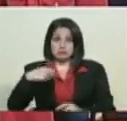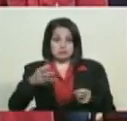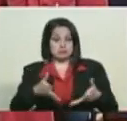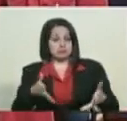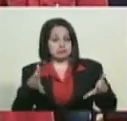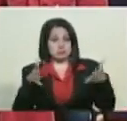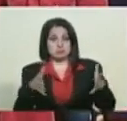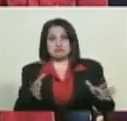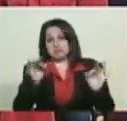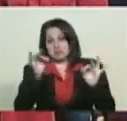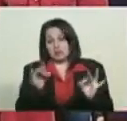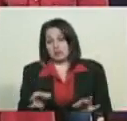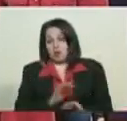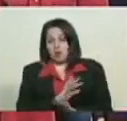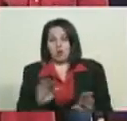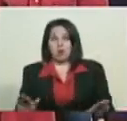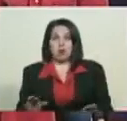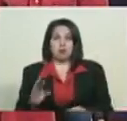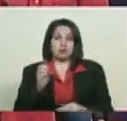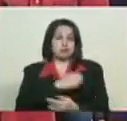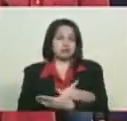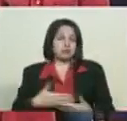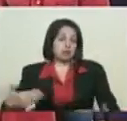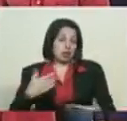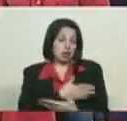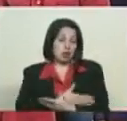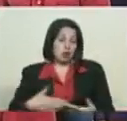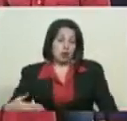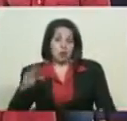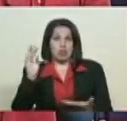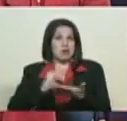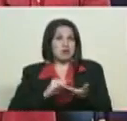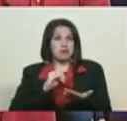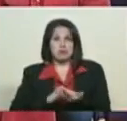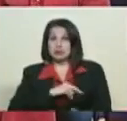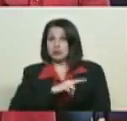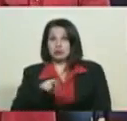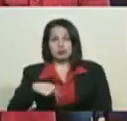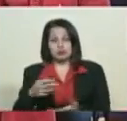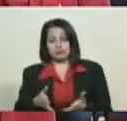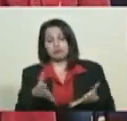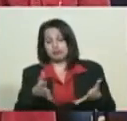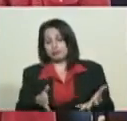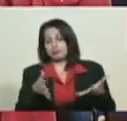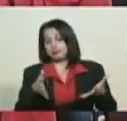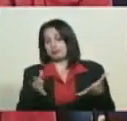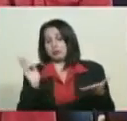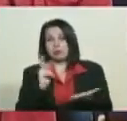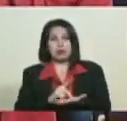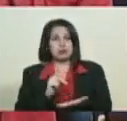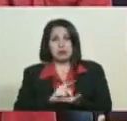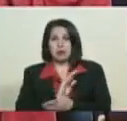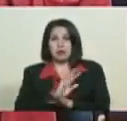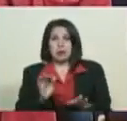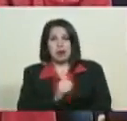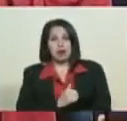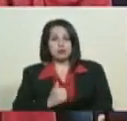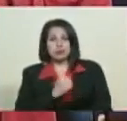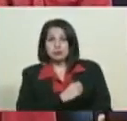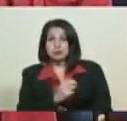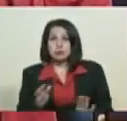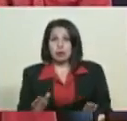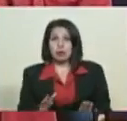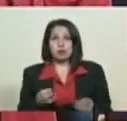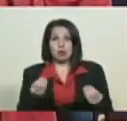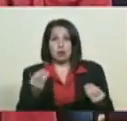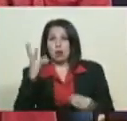la seguridad que una y un millón de veces nosotros vamos a participar para ganarla. Hemos participado inclusive donde